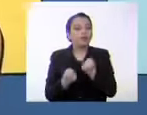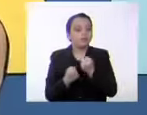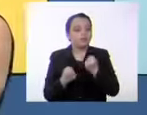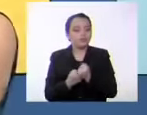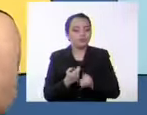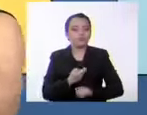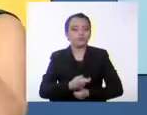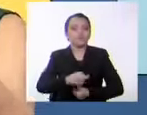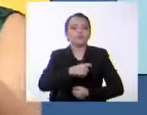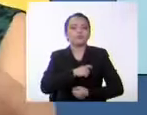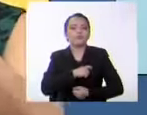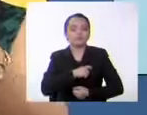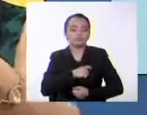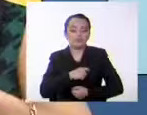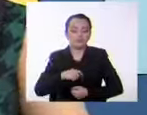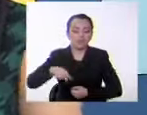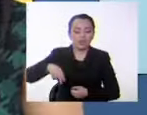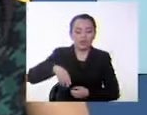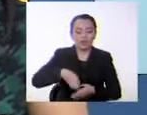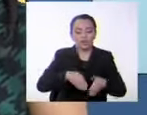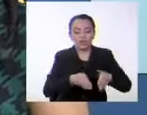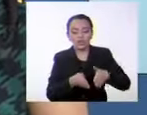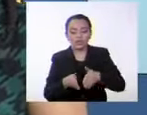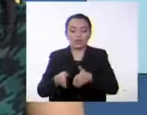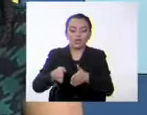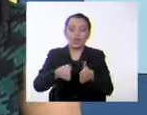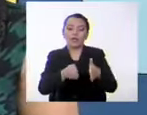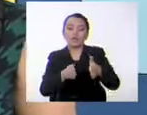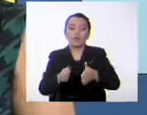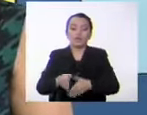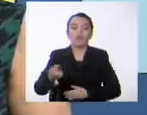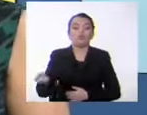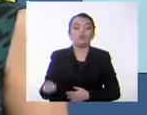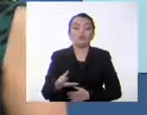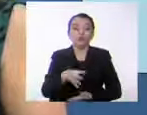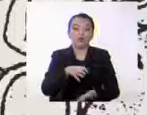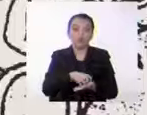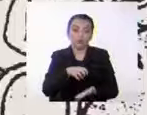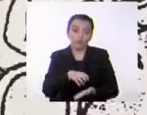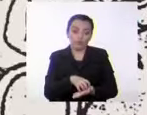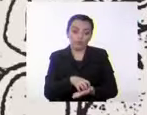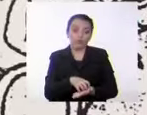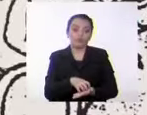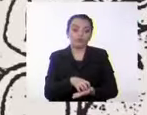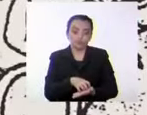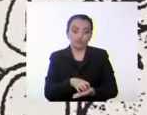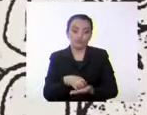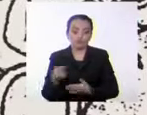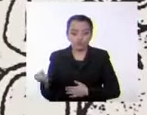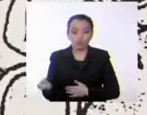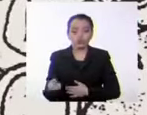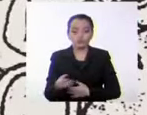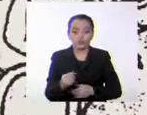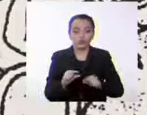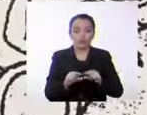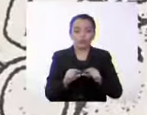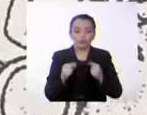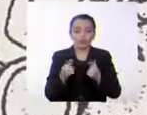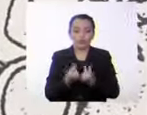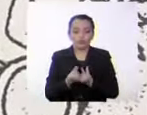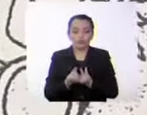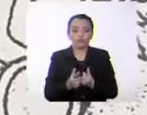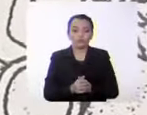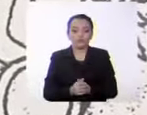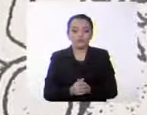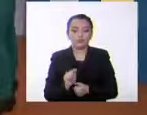y enseñarles el camino para conquistar nuevos pueblos, nuevos indígenas, grupos indígenas. Entonces, en